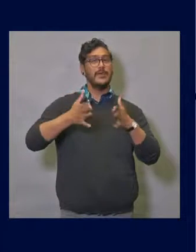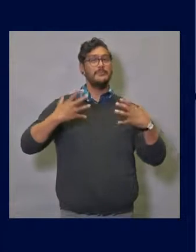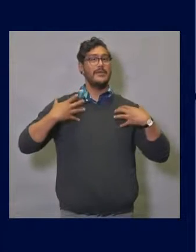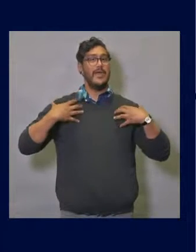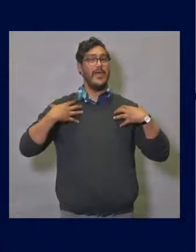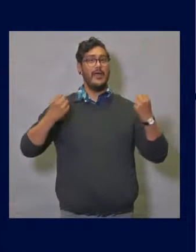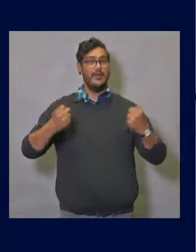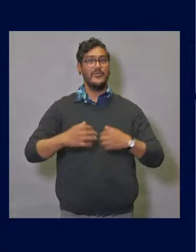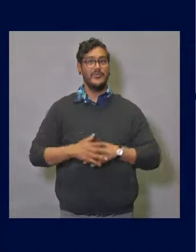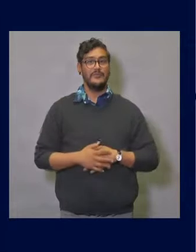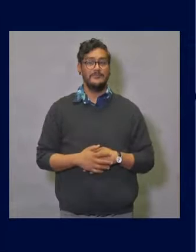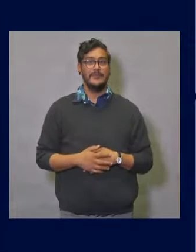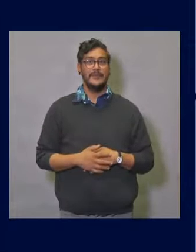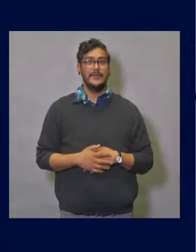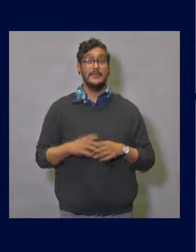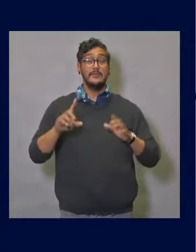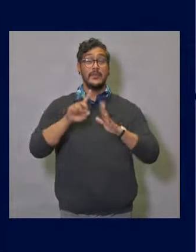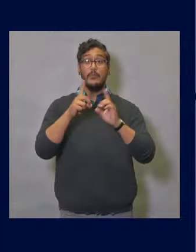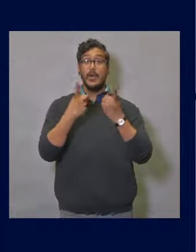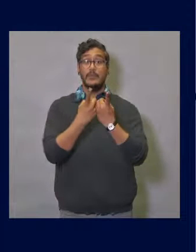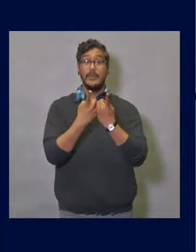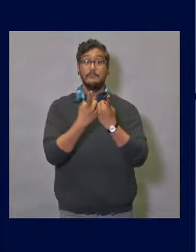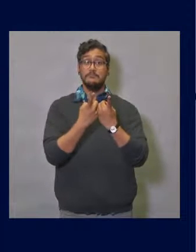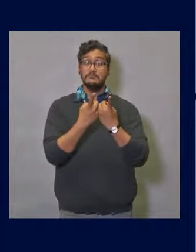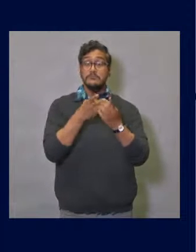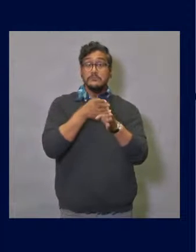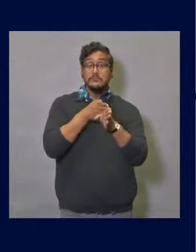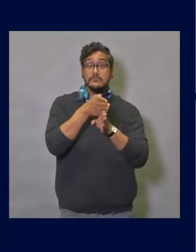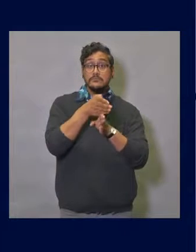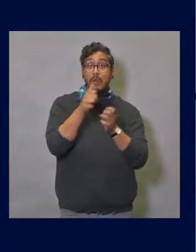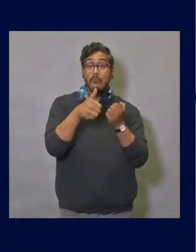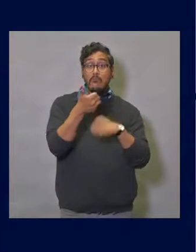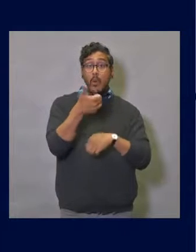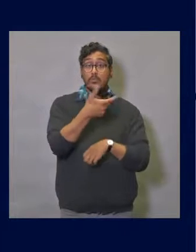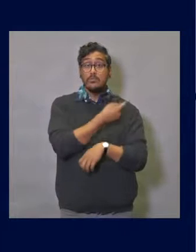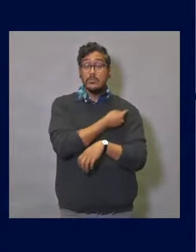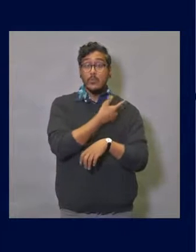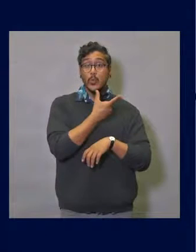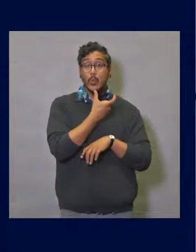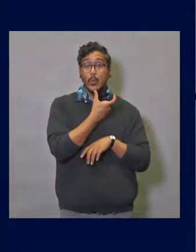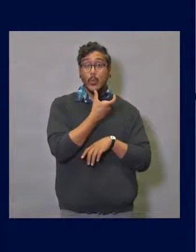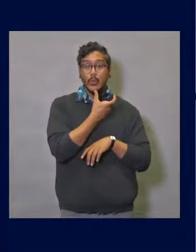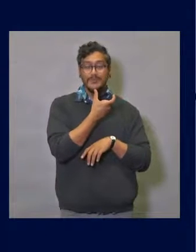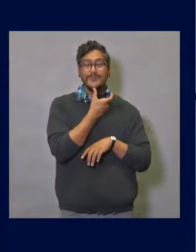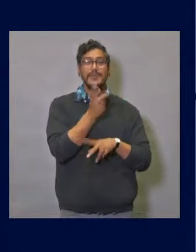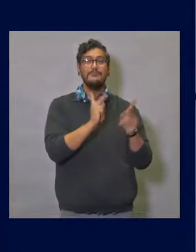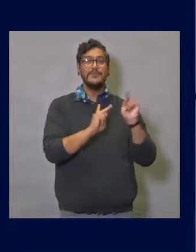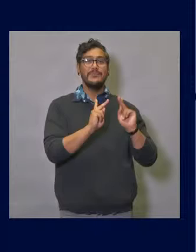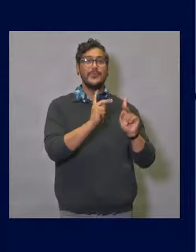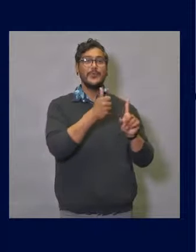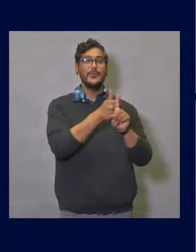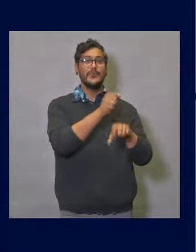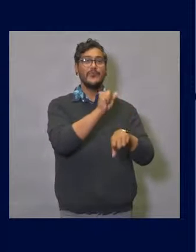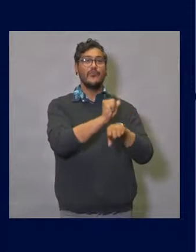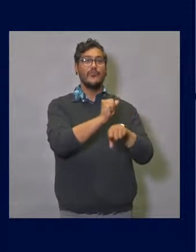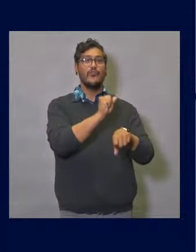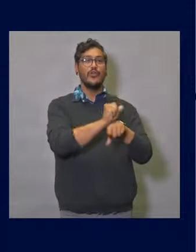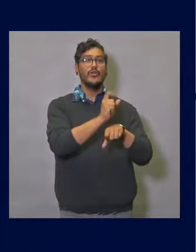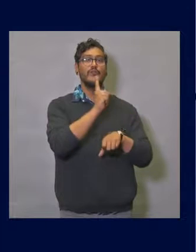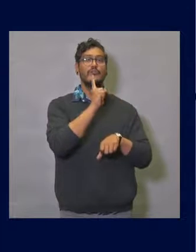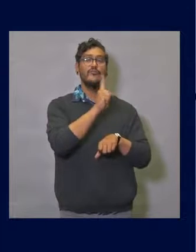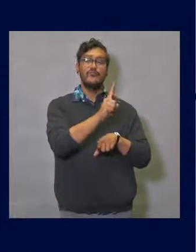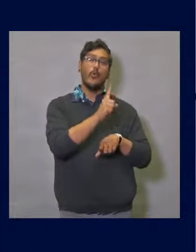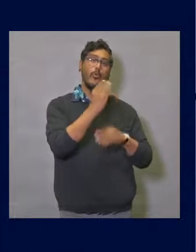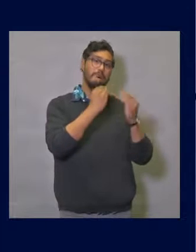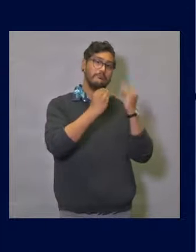administrados por el condado de Los Ángeles, el sector que recibió la mayor cantidad de vacunas fueron las personas que trabajan en el sector de